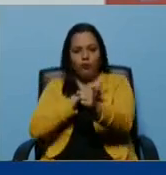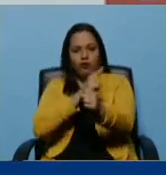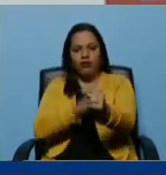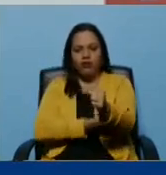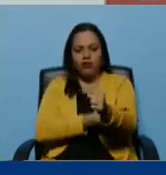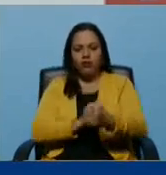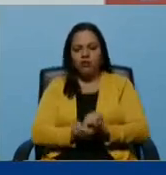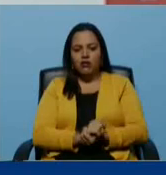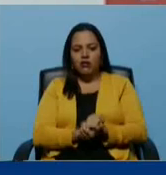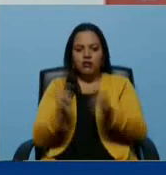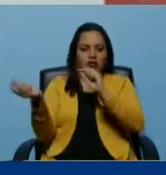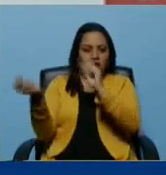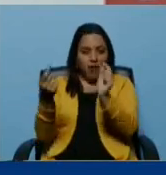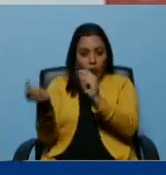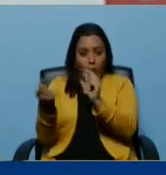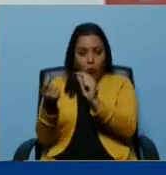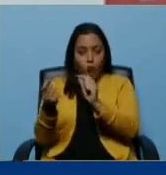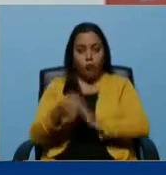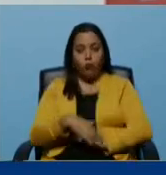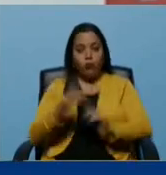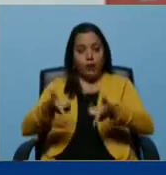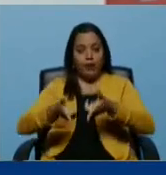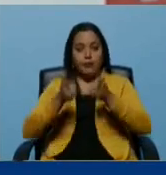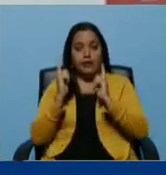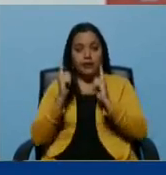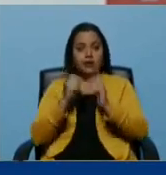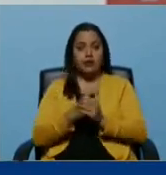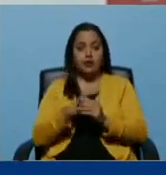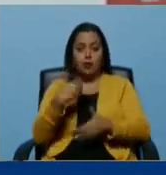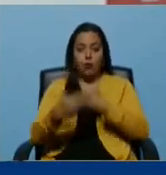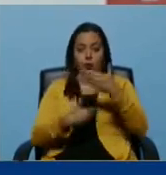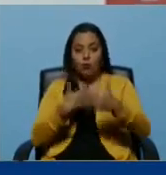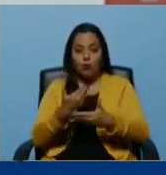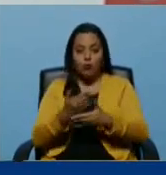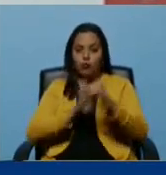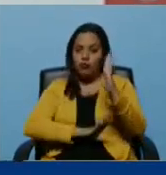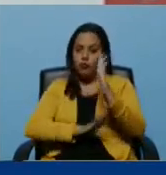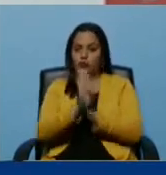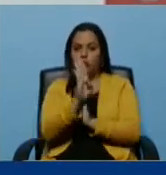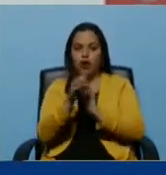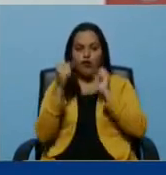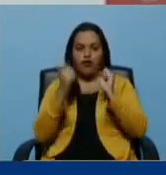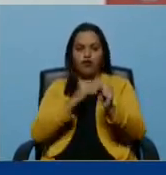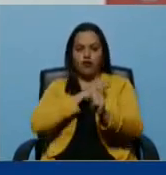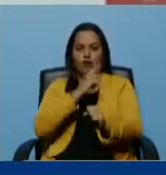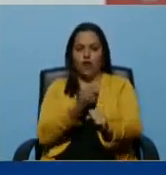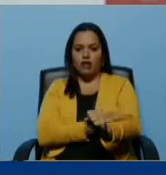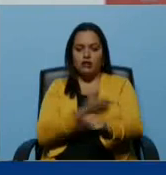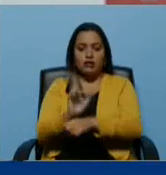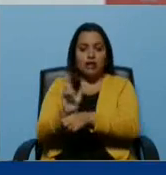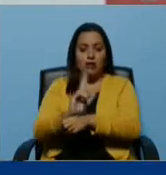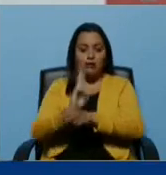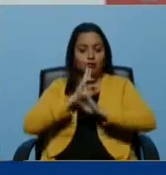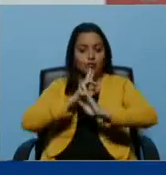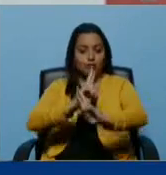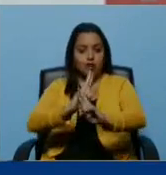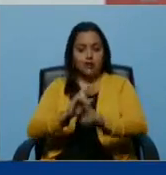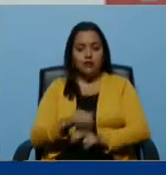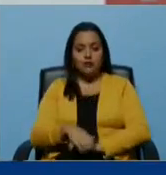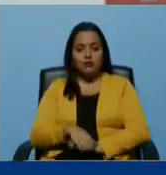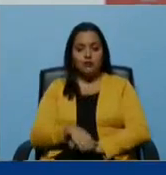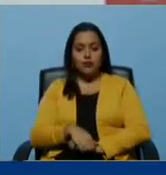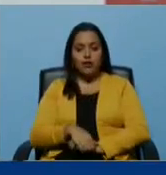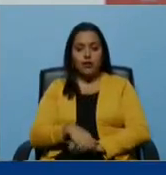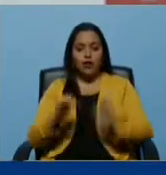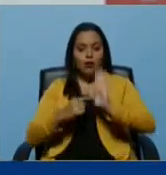Un diálogo que nos permita ir aterrizando con gran poder e inmediatez y gran